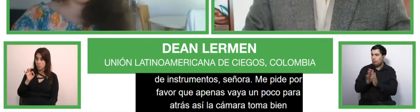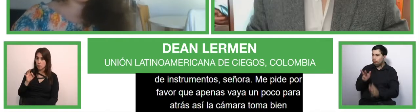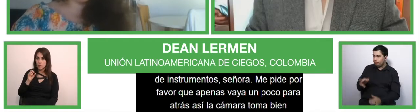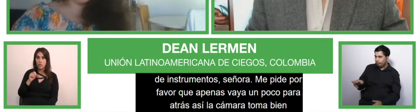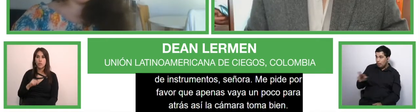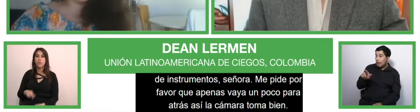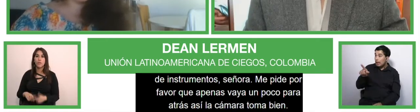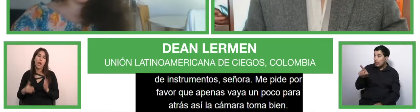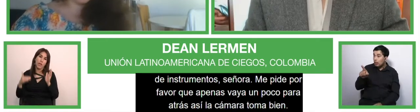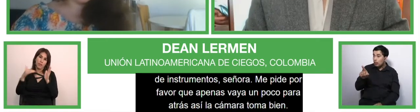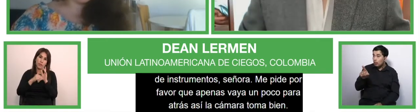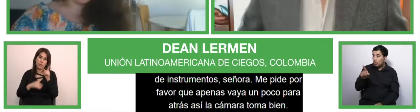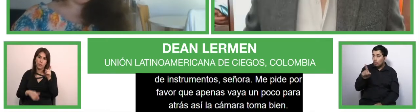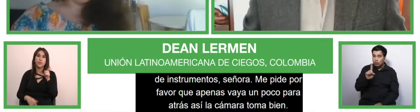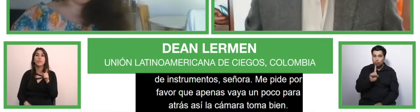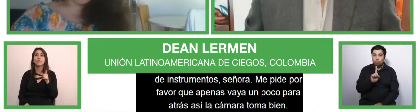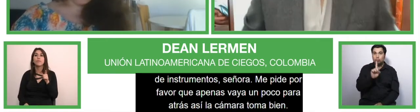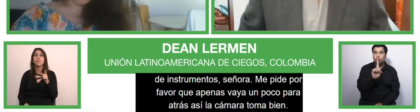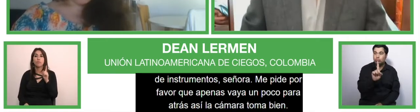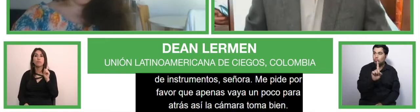un poco más para atrás.